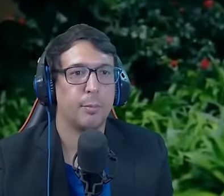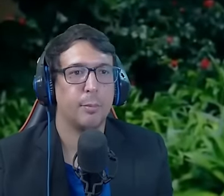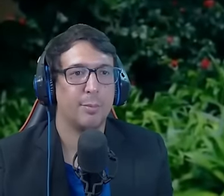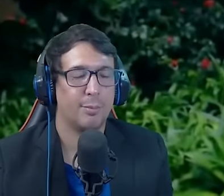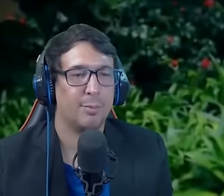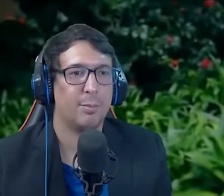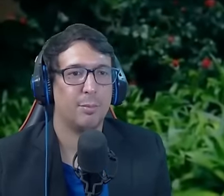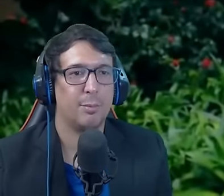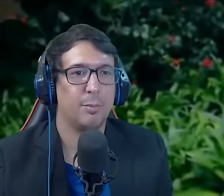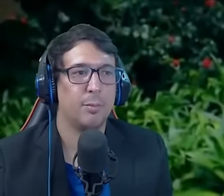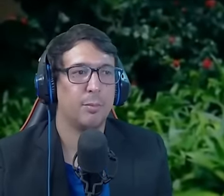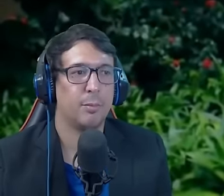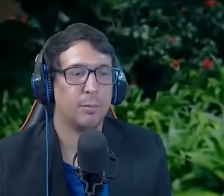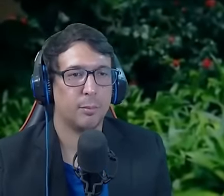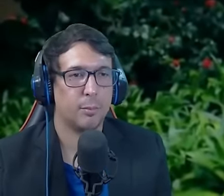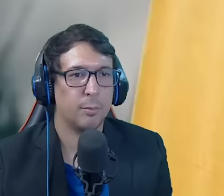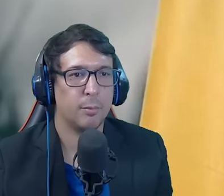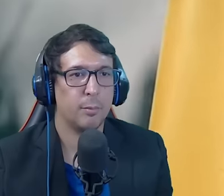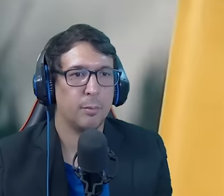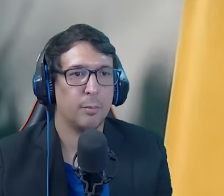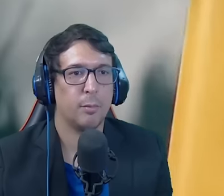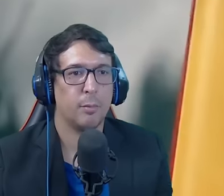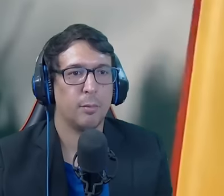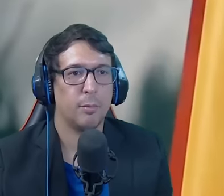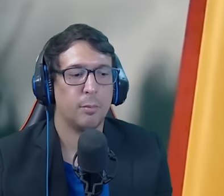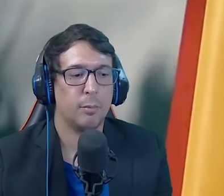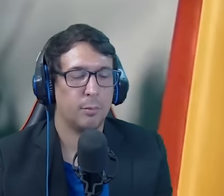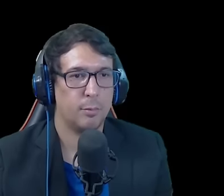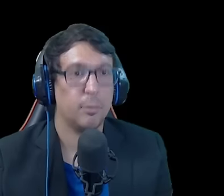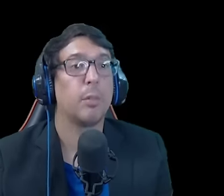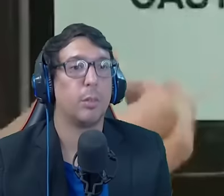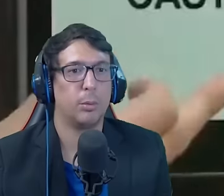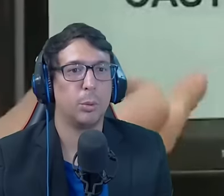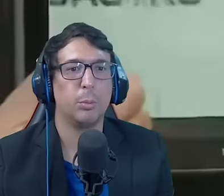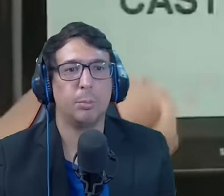No, sí me acostumbro. Estoy muy contenta aquí, de hecho.